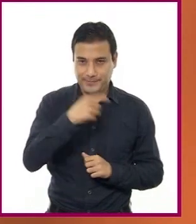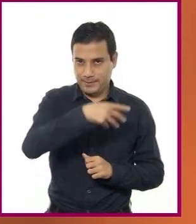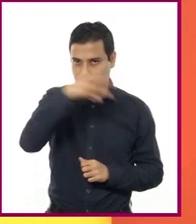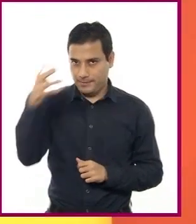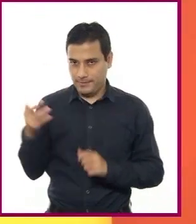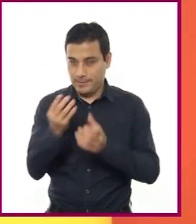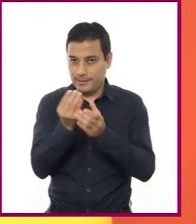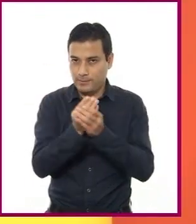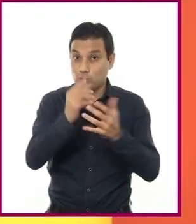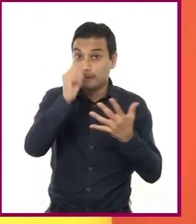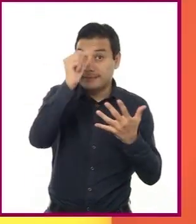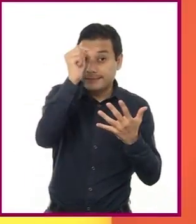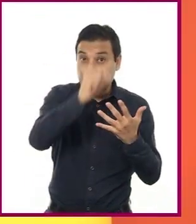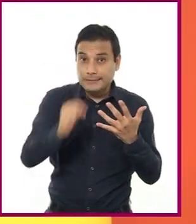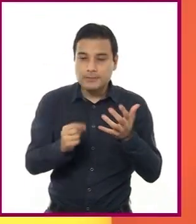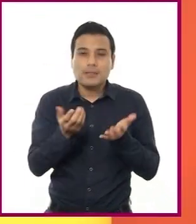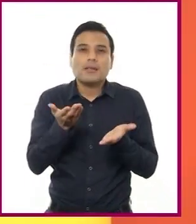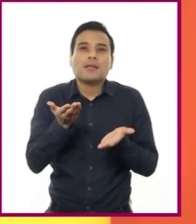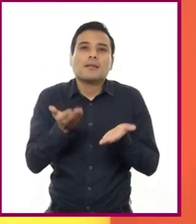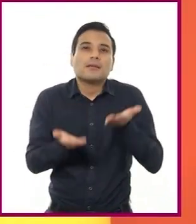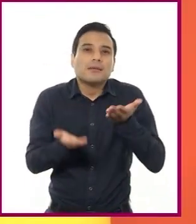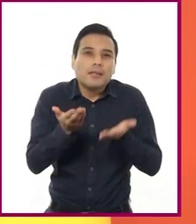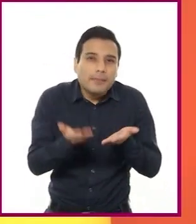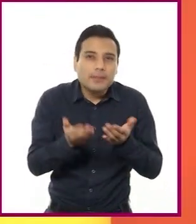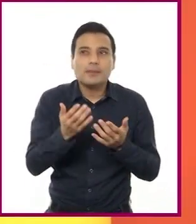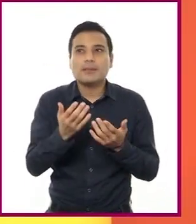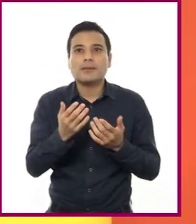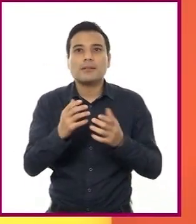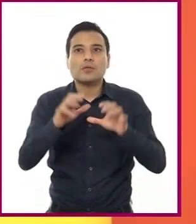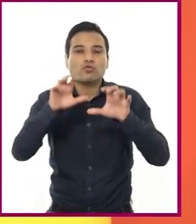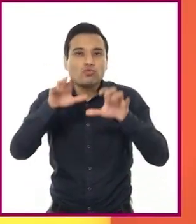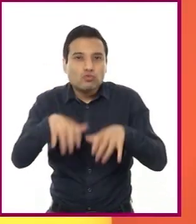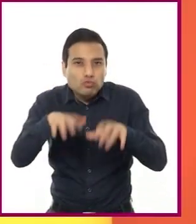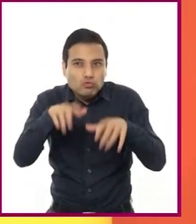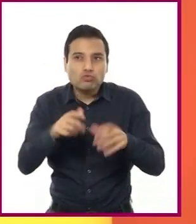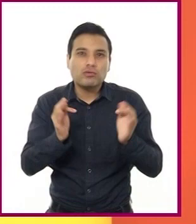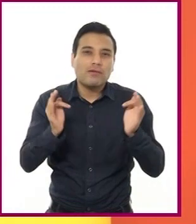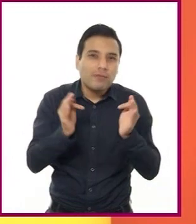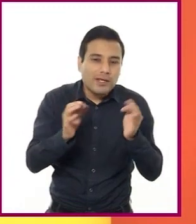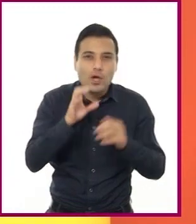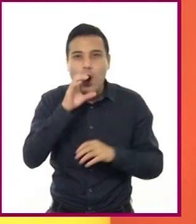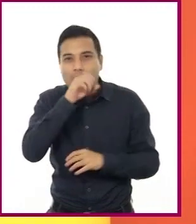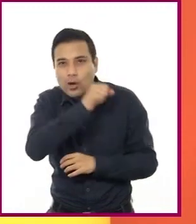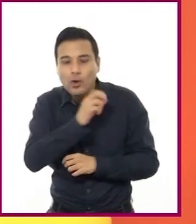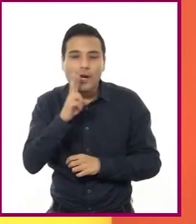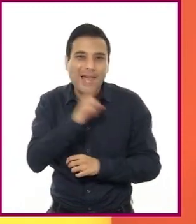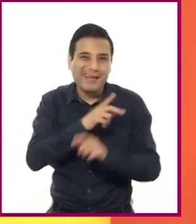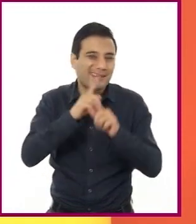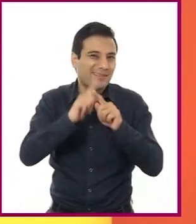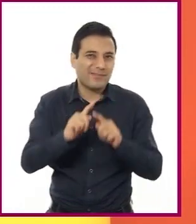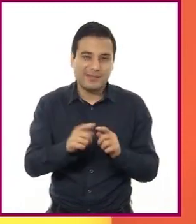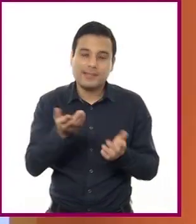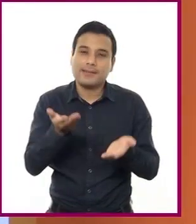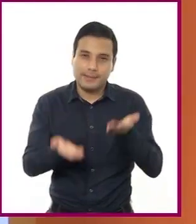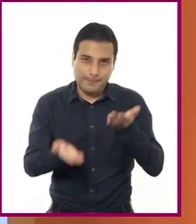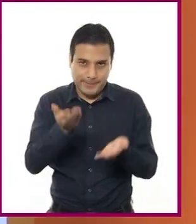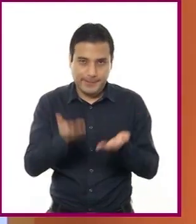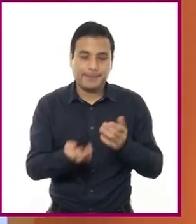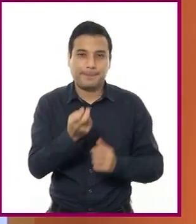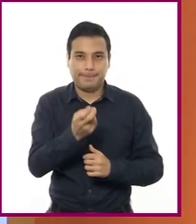iris dependen de diferentes condiciones atmosféricas que influyen en el modo de proyección del arco